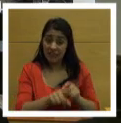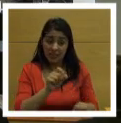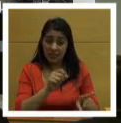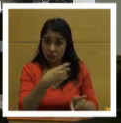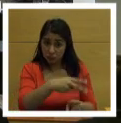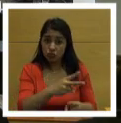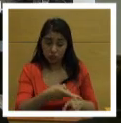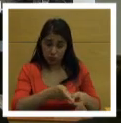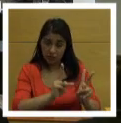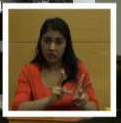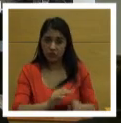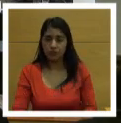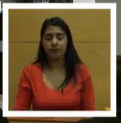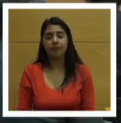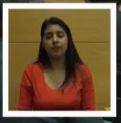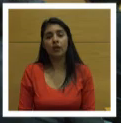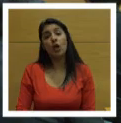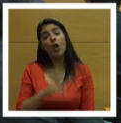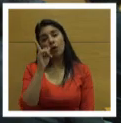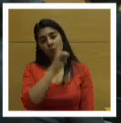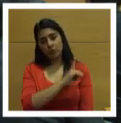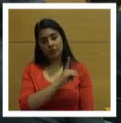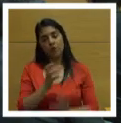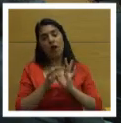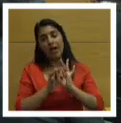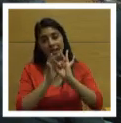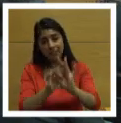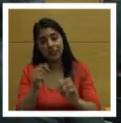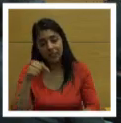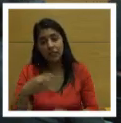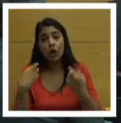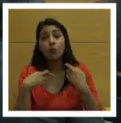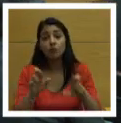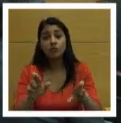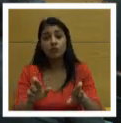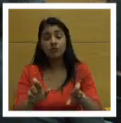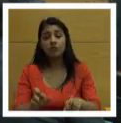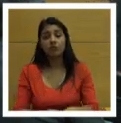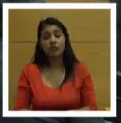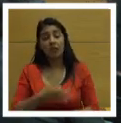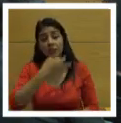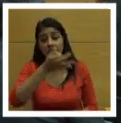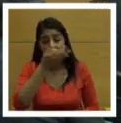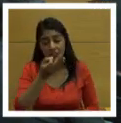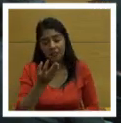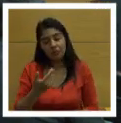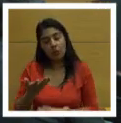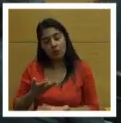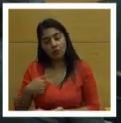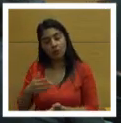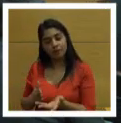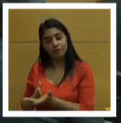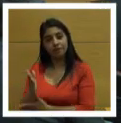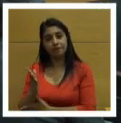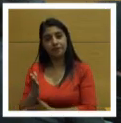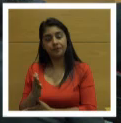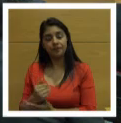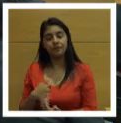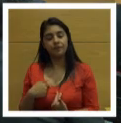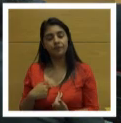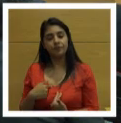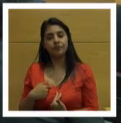agradecer esta oportunidad de dirigirme a ustedes, mayoría, como lo dije al principio,